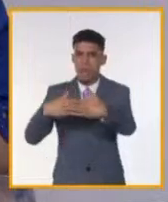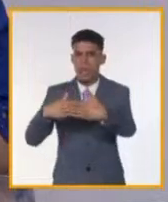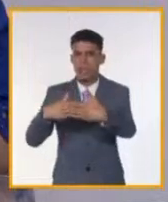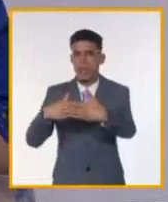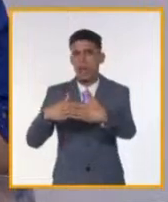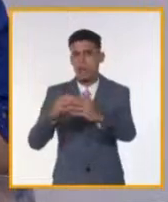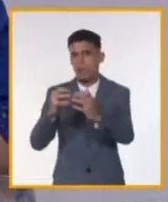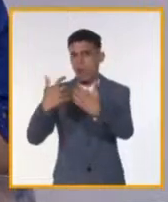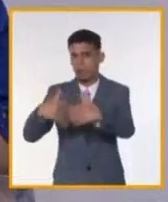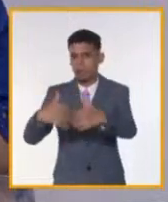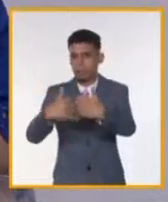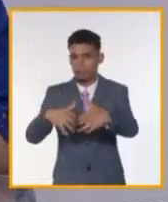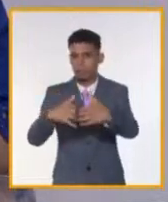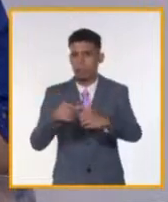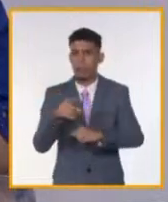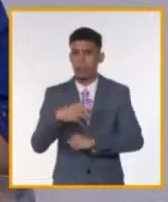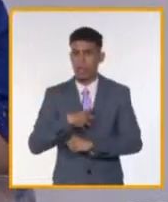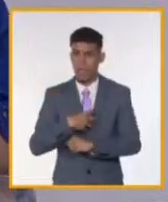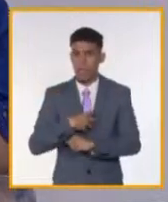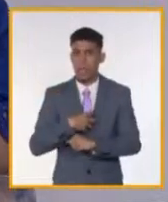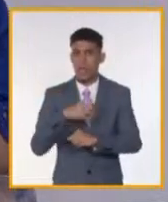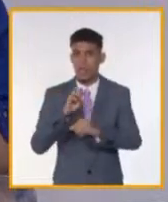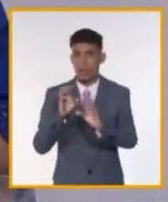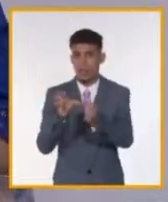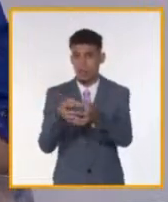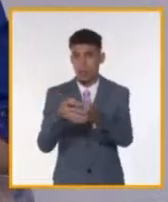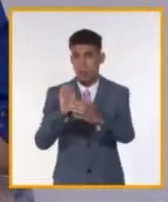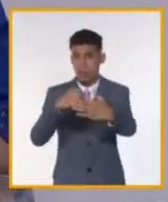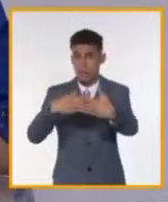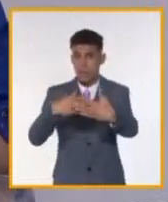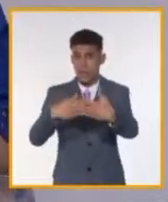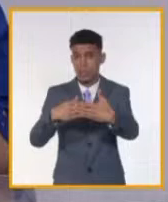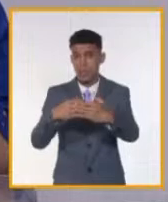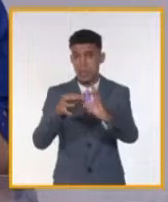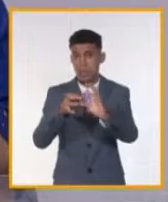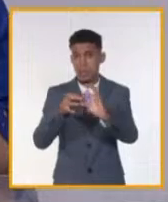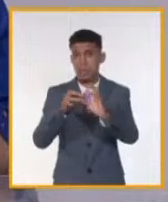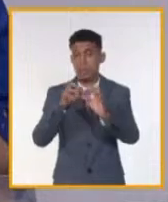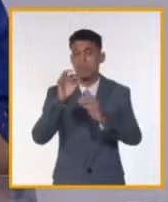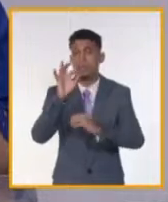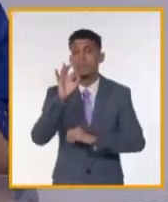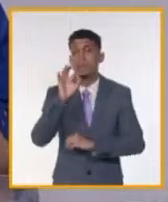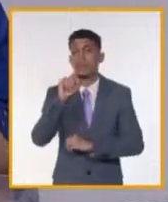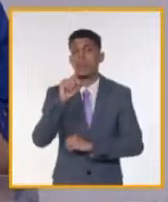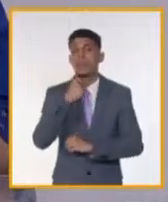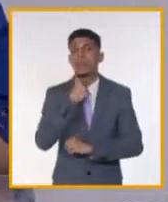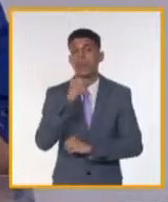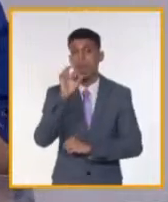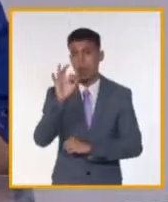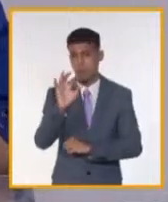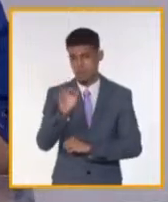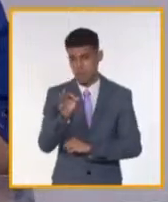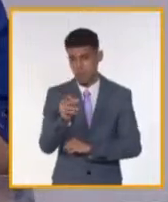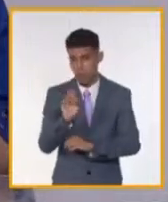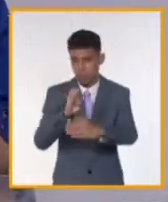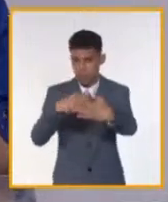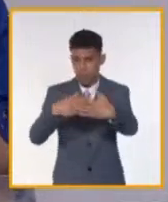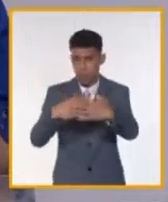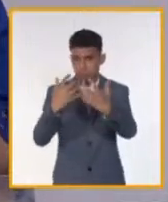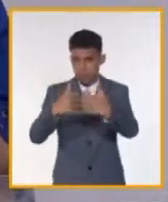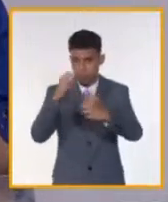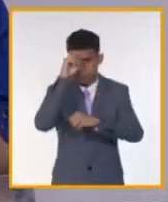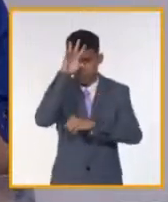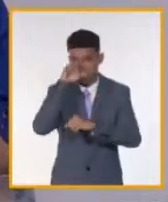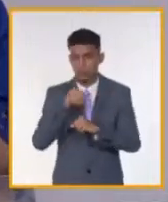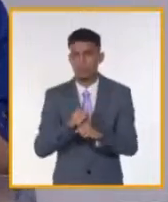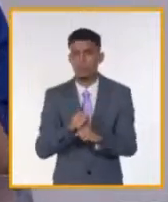hoy el grupo Geominsal, o sea, desarrolló tecnología para eso, dígase para la recuperación del oro,